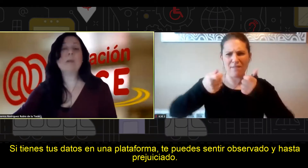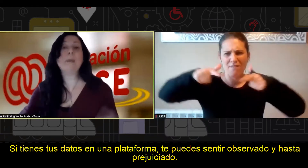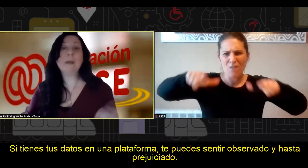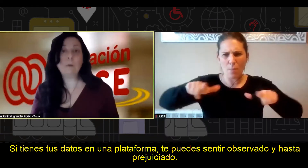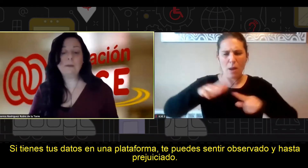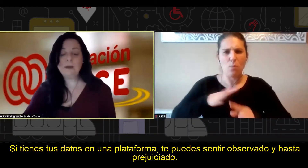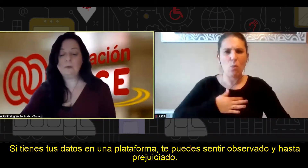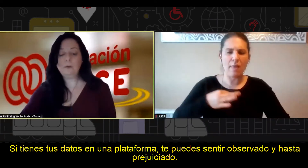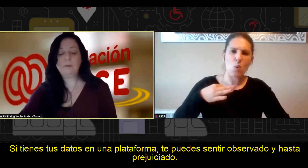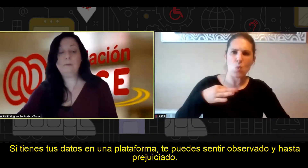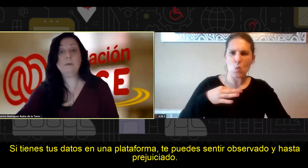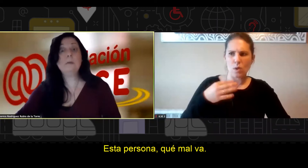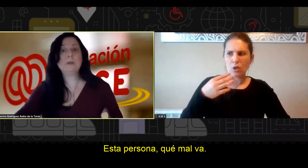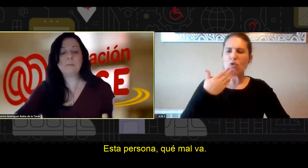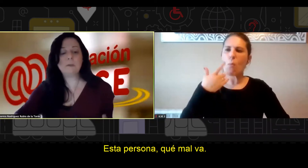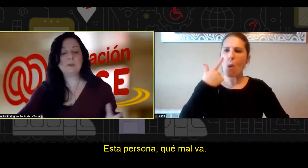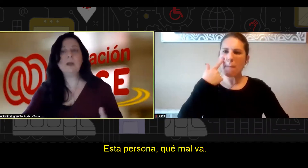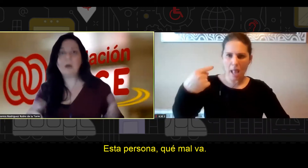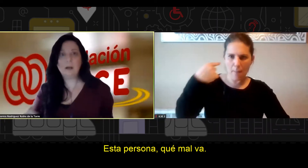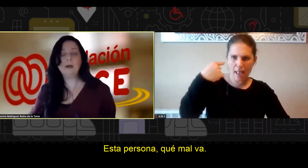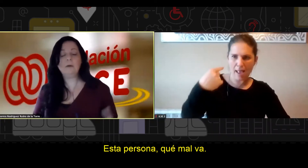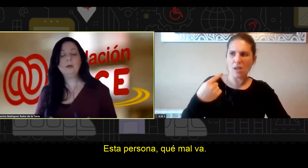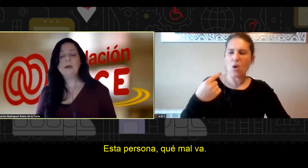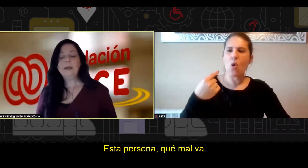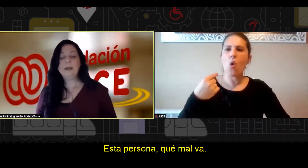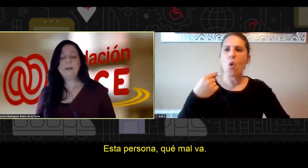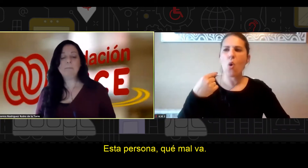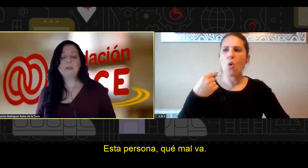hasta prejuiciado, ¿no? Por decir, oye, pues esta persona qué mal va, ¿no?